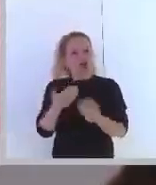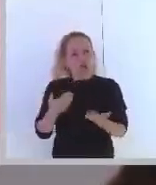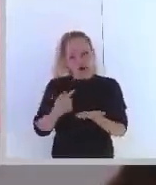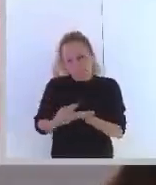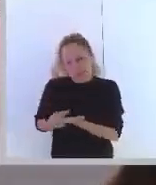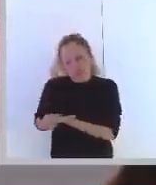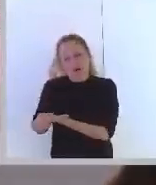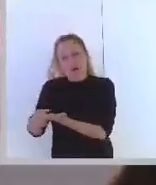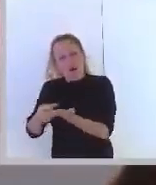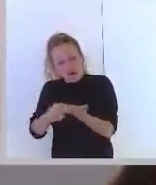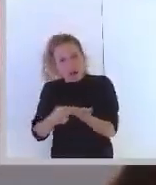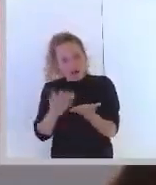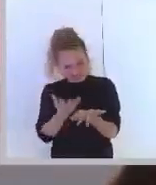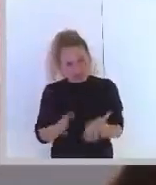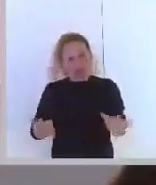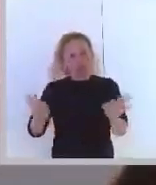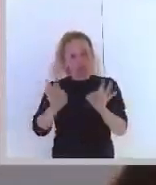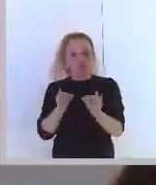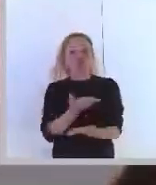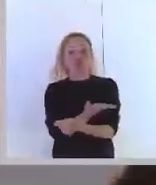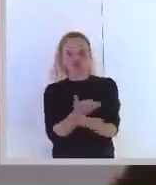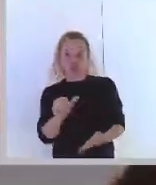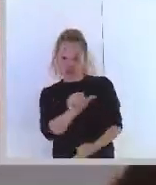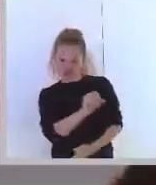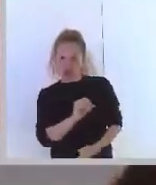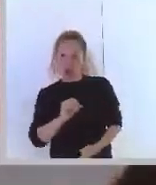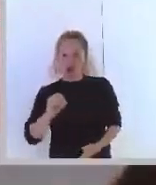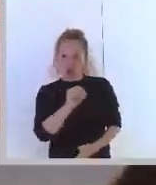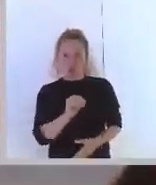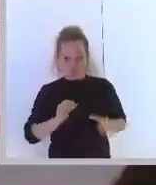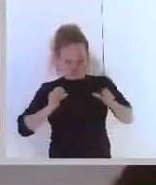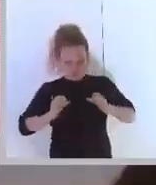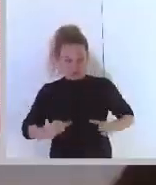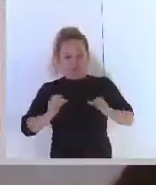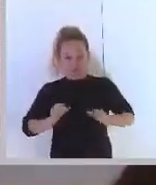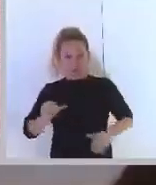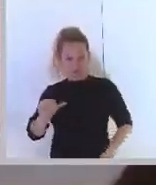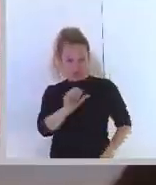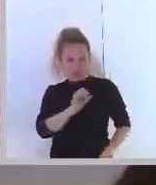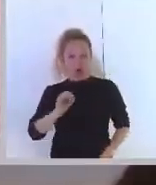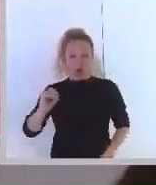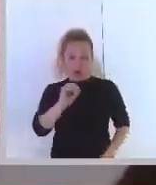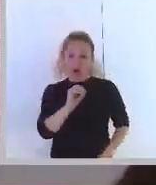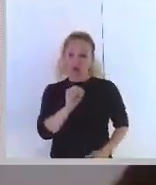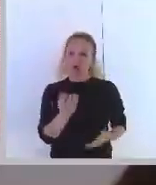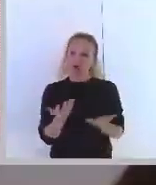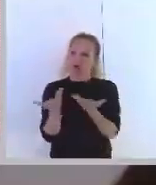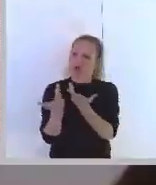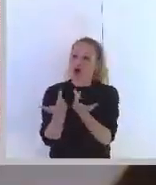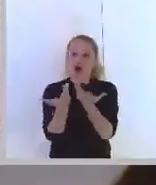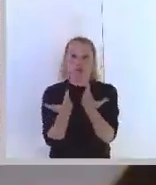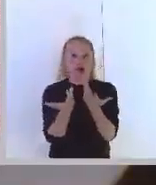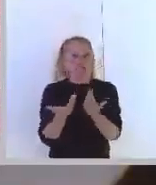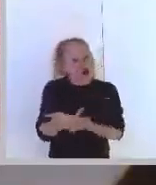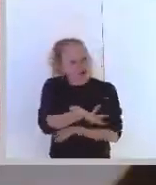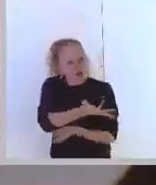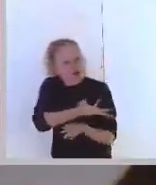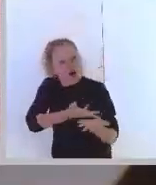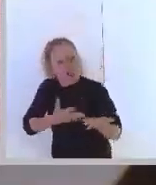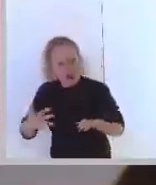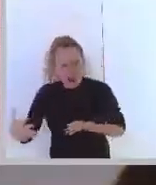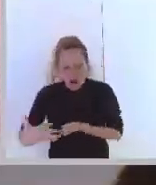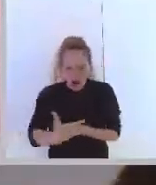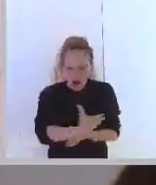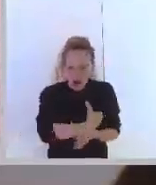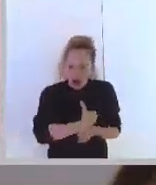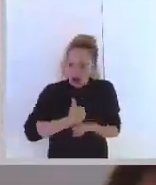adelantando y que queremos que ustedes, como ciudadanos, como ciudadanas, nos puedan nutrir con insumos para